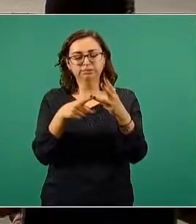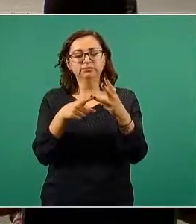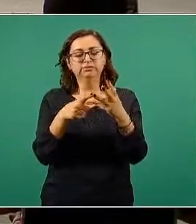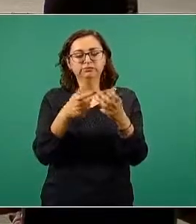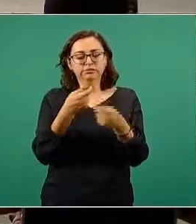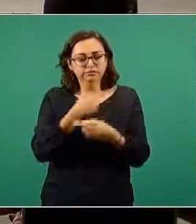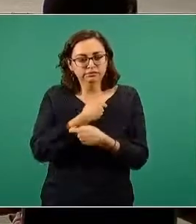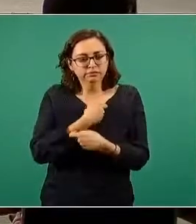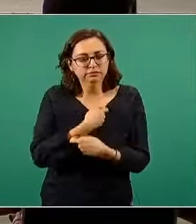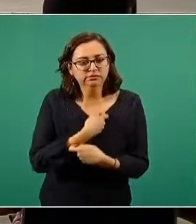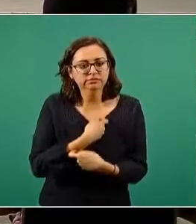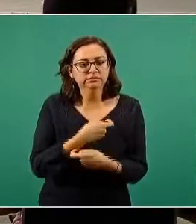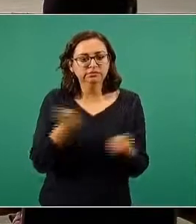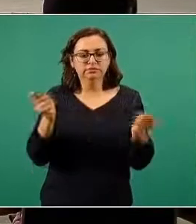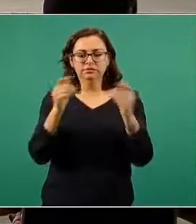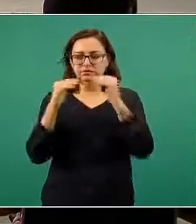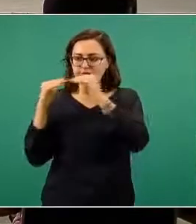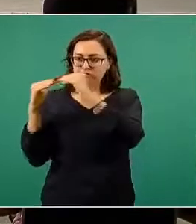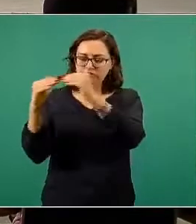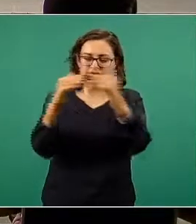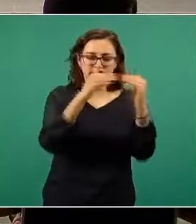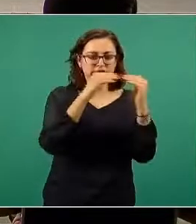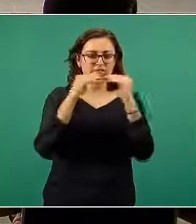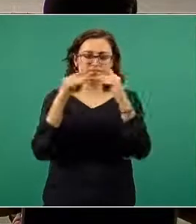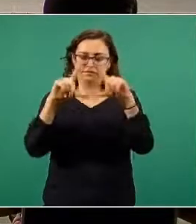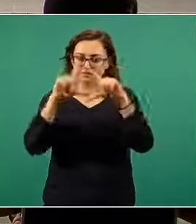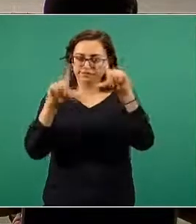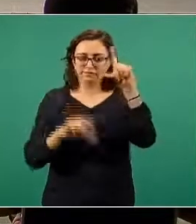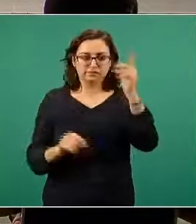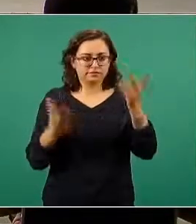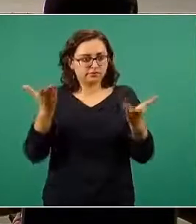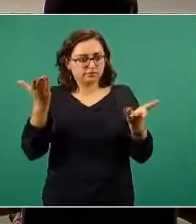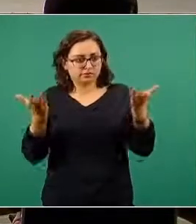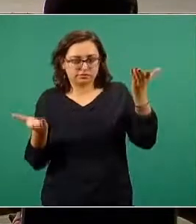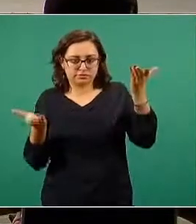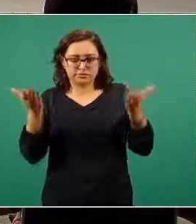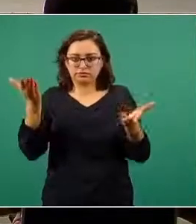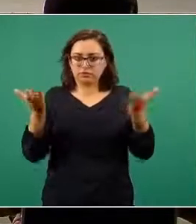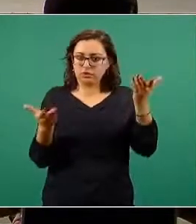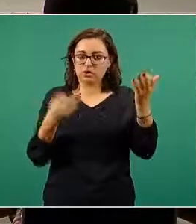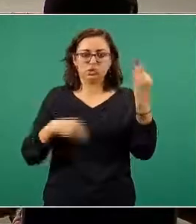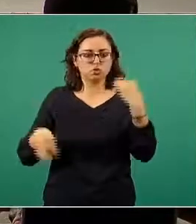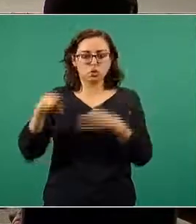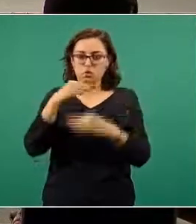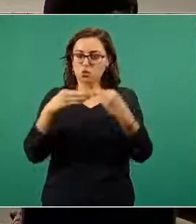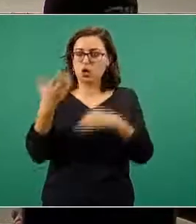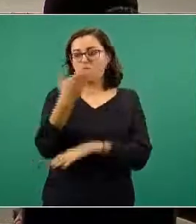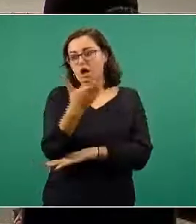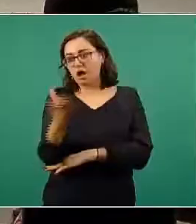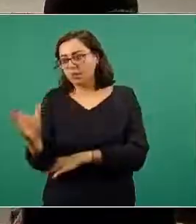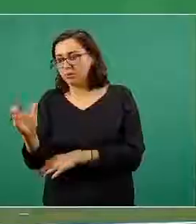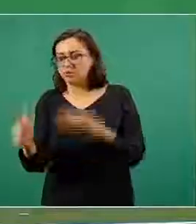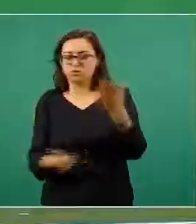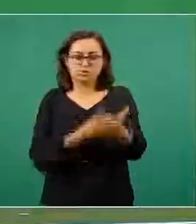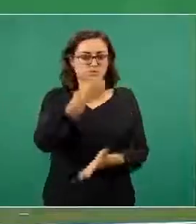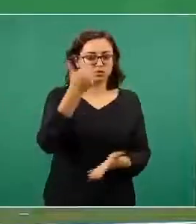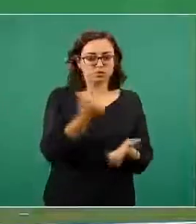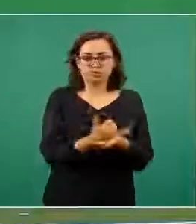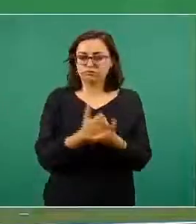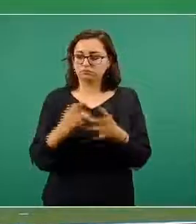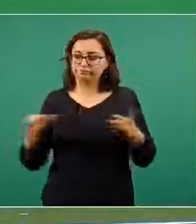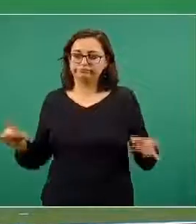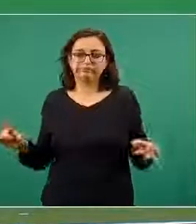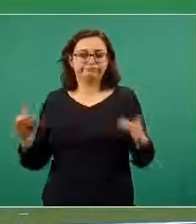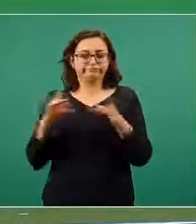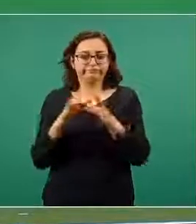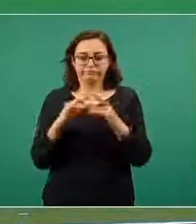distribución homogénea para mantener un equilibrio entre lo rural y lo urbano, para